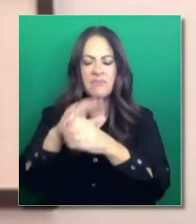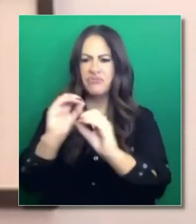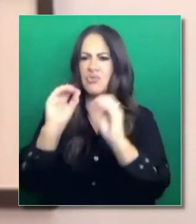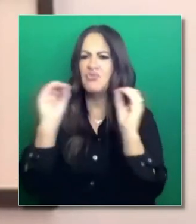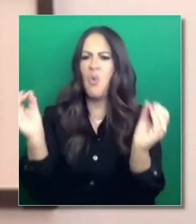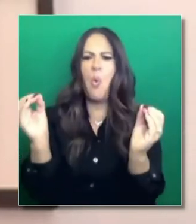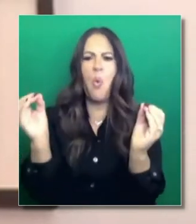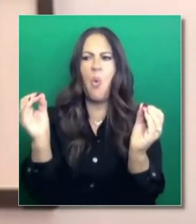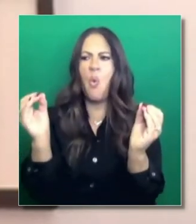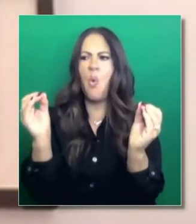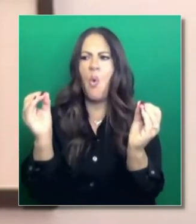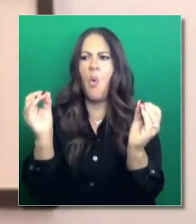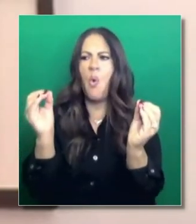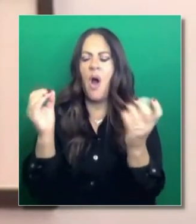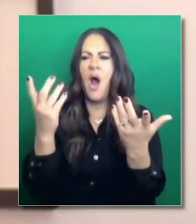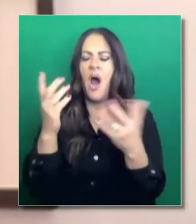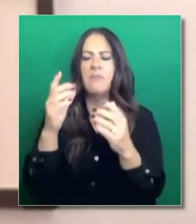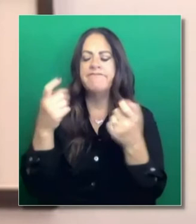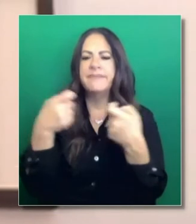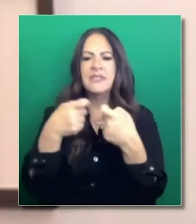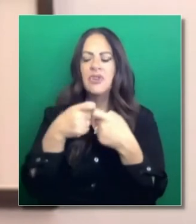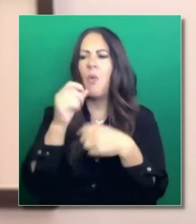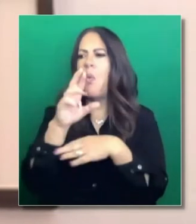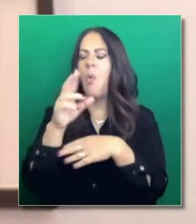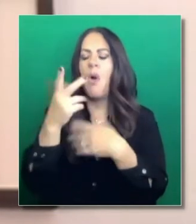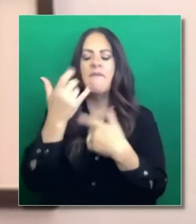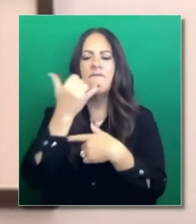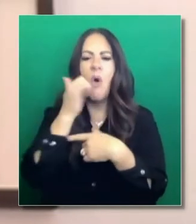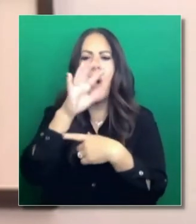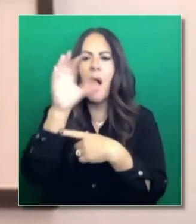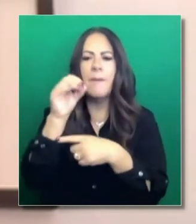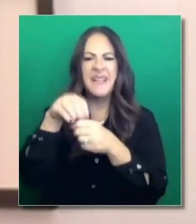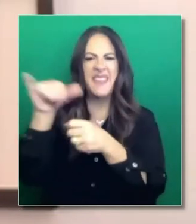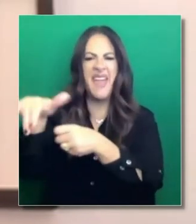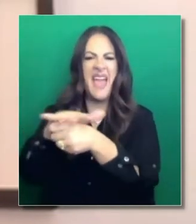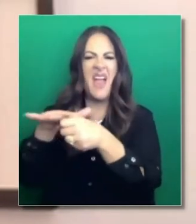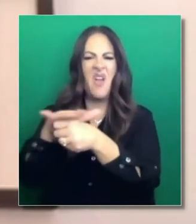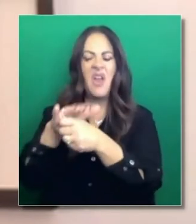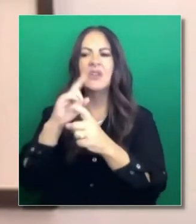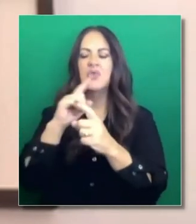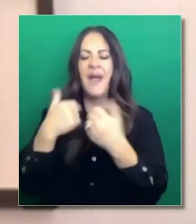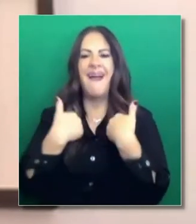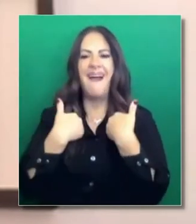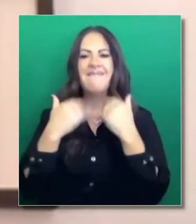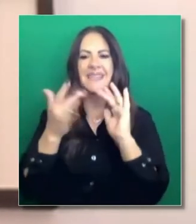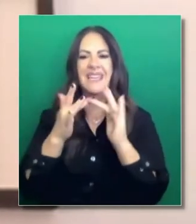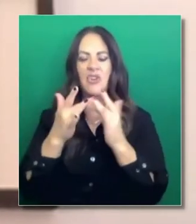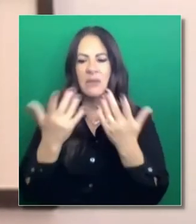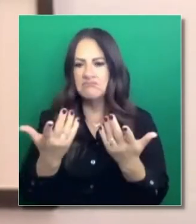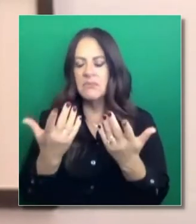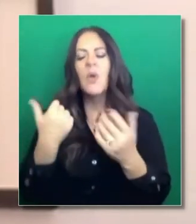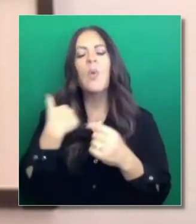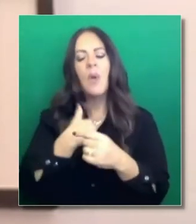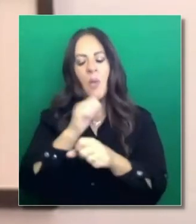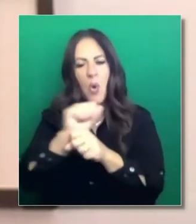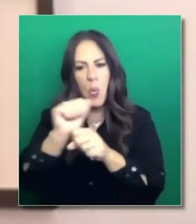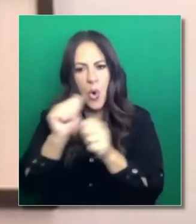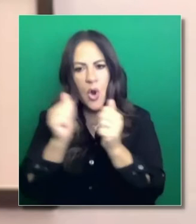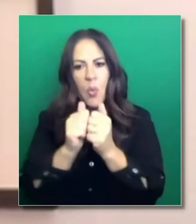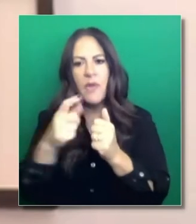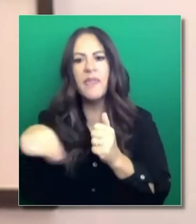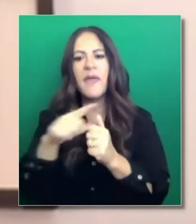nuestra oficina seguirá estando disponible para ayudar a distritos escolares. Tenemos subvenciones para ayudar el